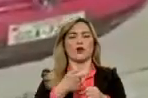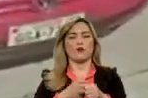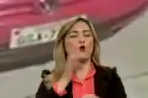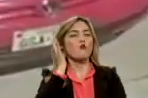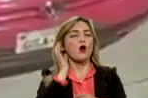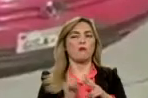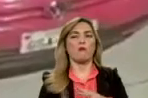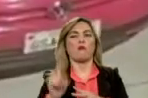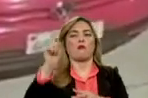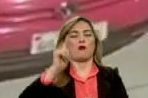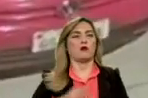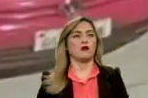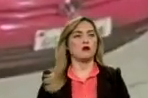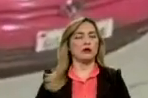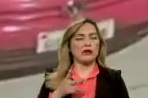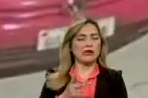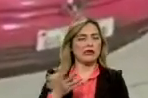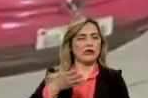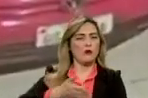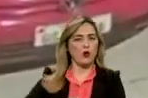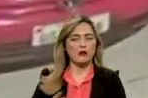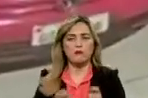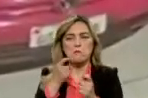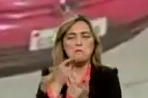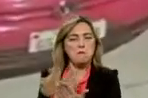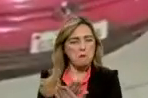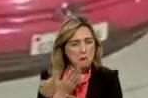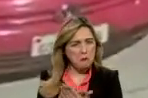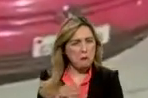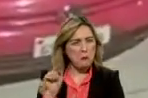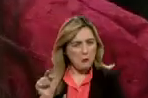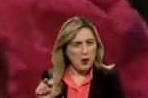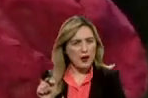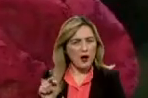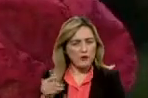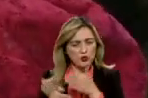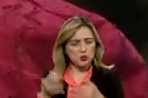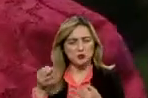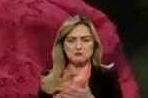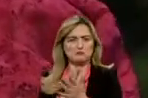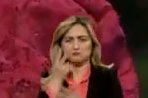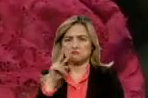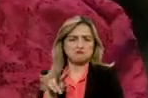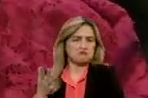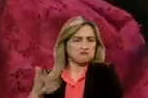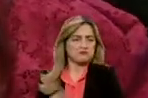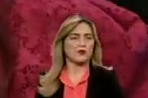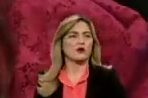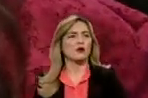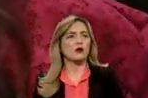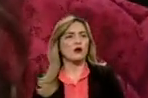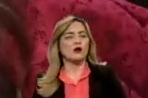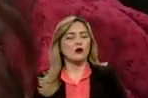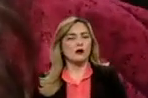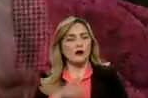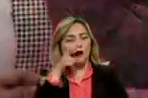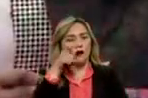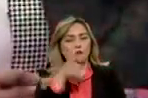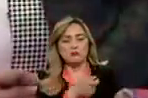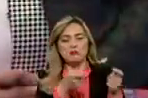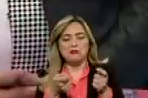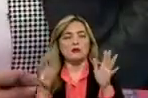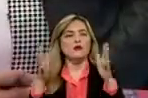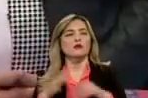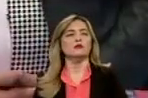que este video, el que horas después del accidente en redes sociales ya circulaba, ella en la audiencia no lo vio, que fiscalía no se lo mostró. Luisa